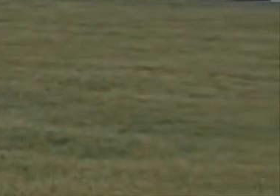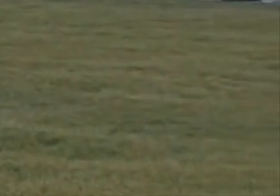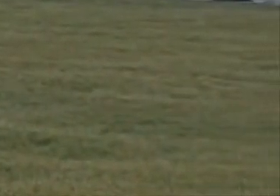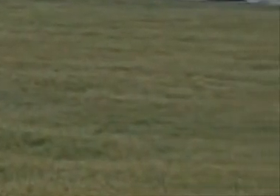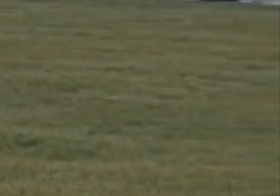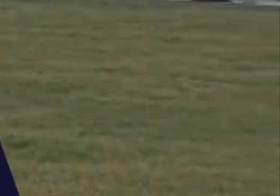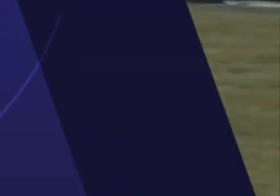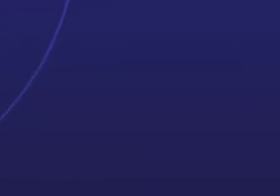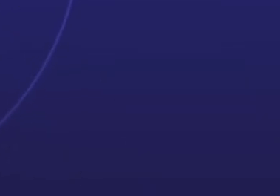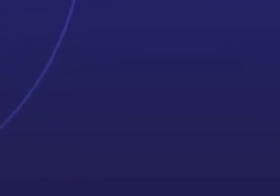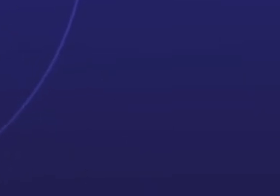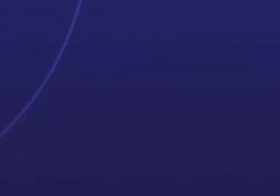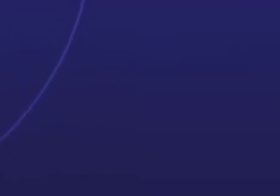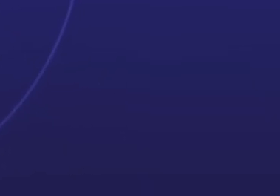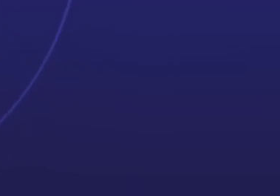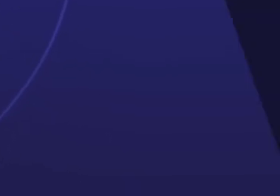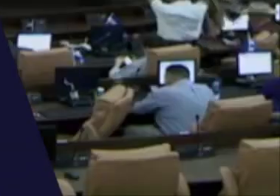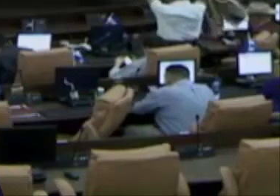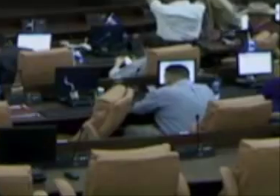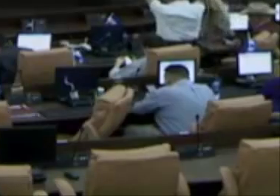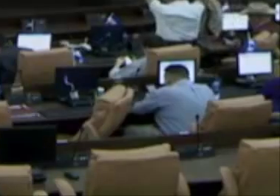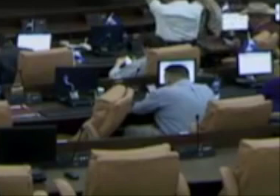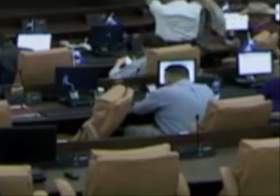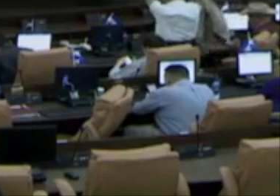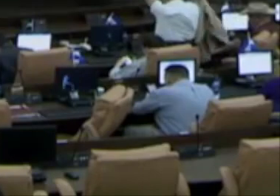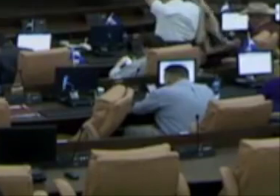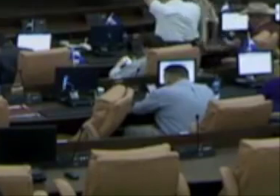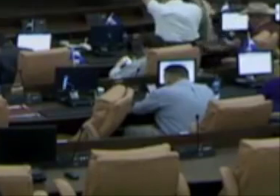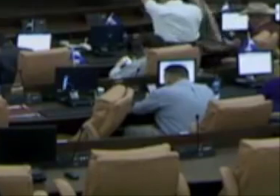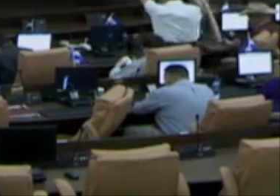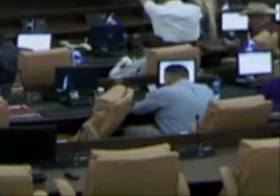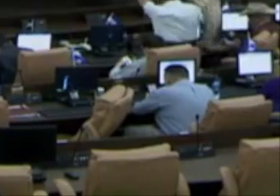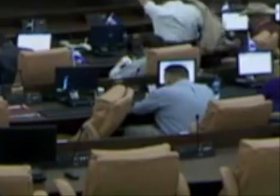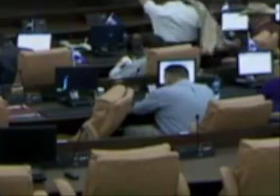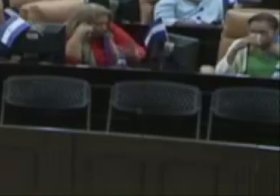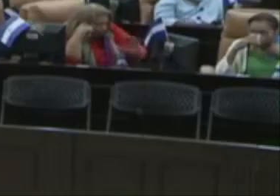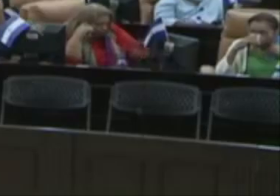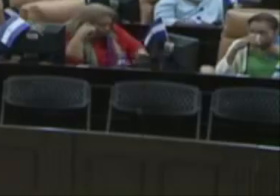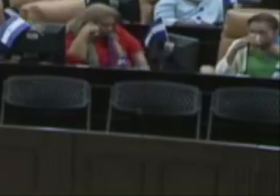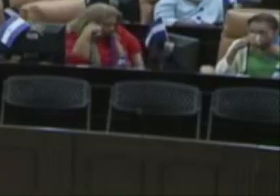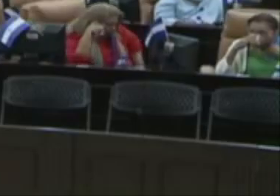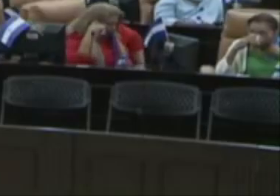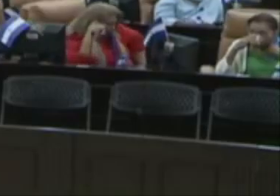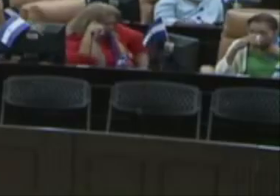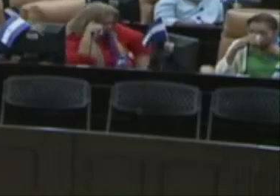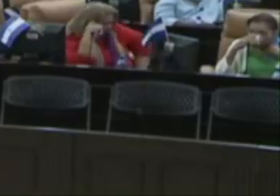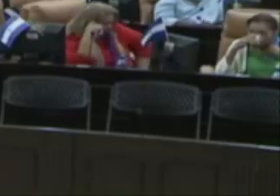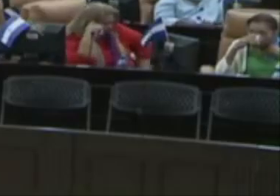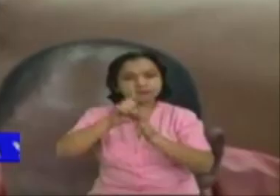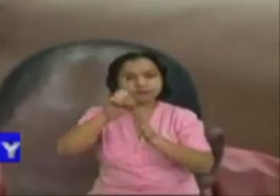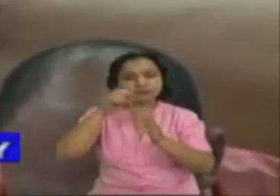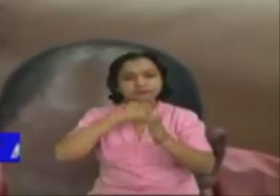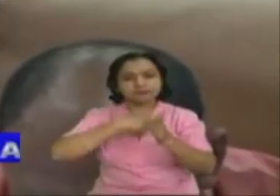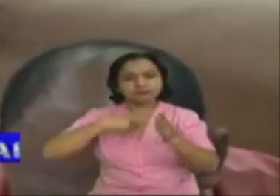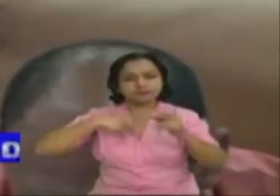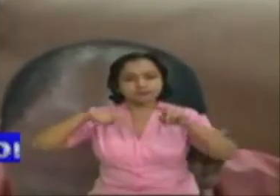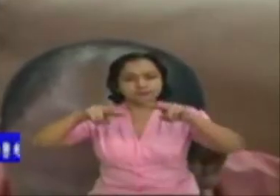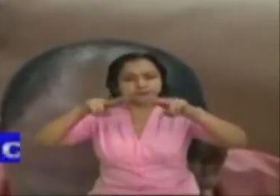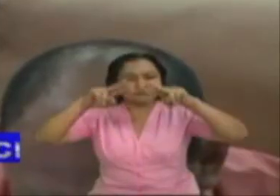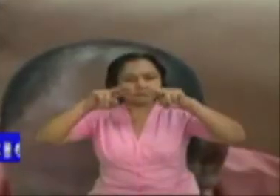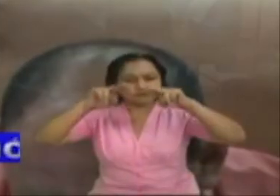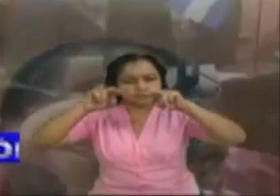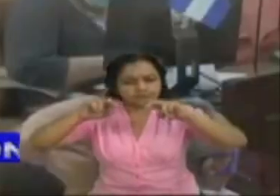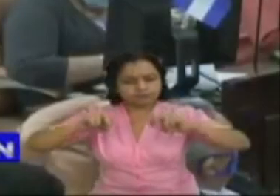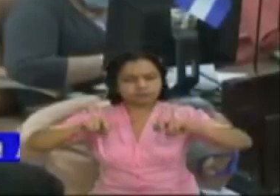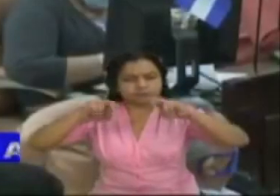puesto político de por vida e indicar agua la aplanadora de diputados sandinistas en la asamblea nacional aprobó las reformas